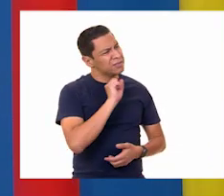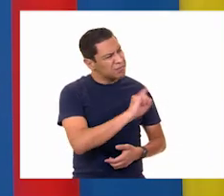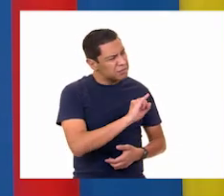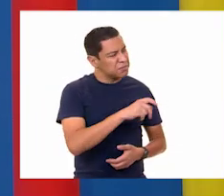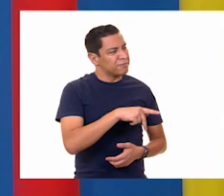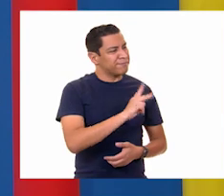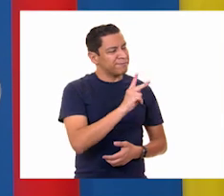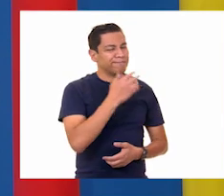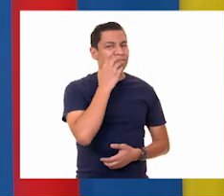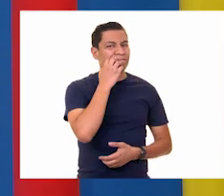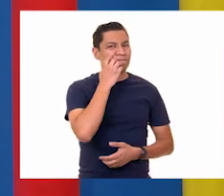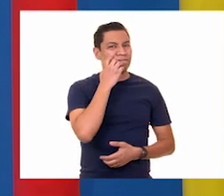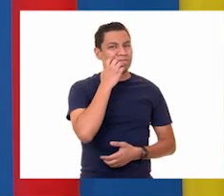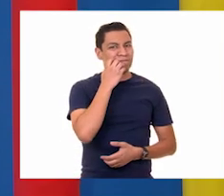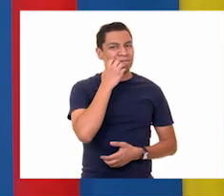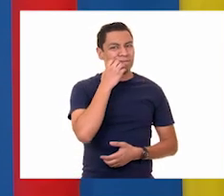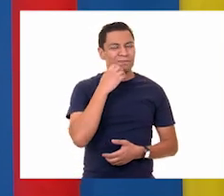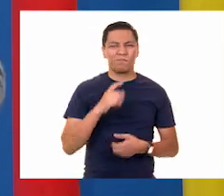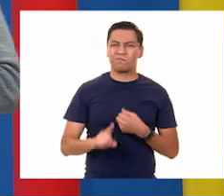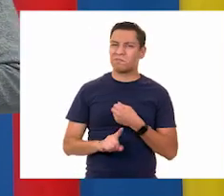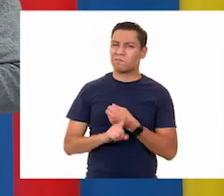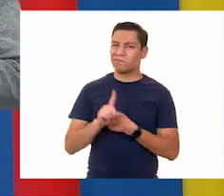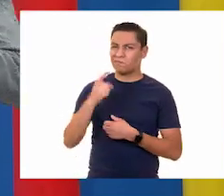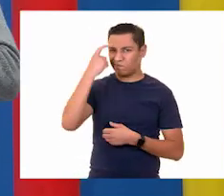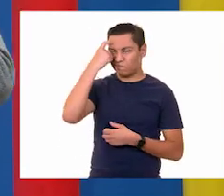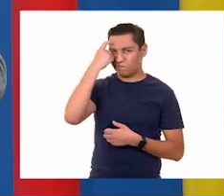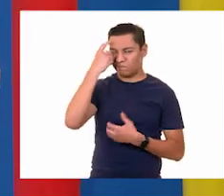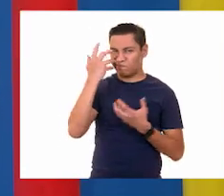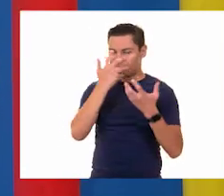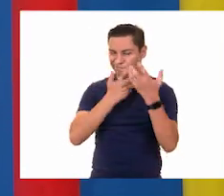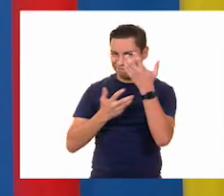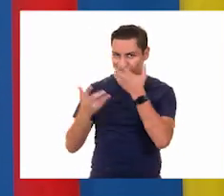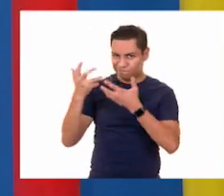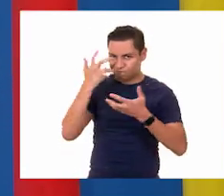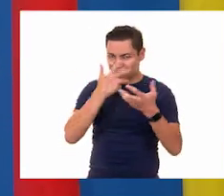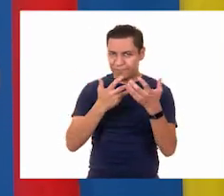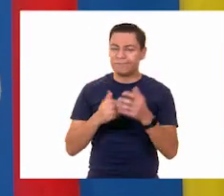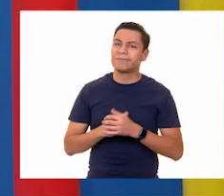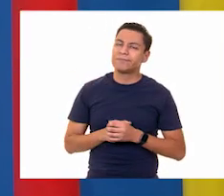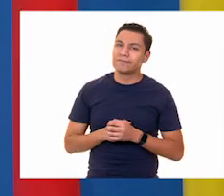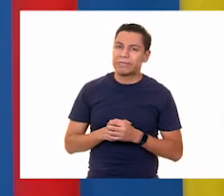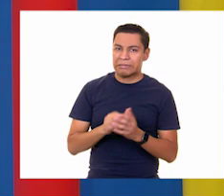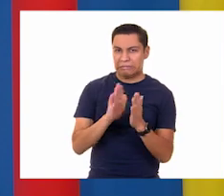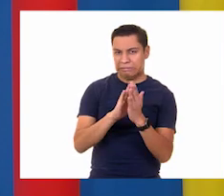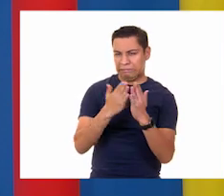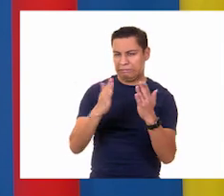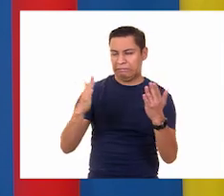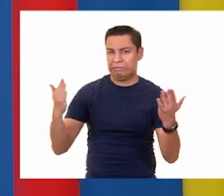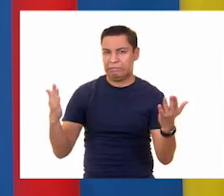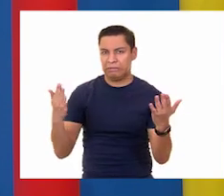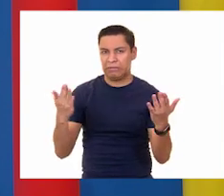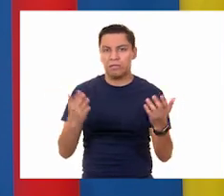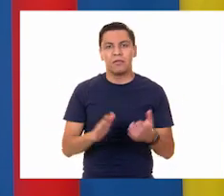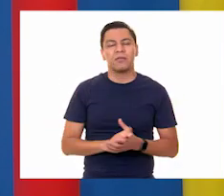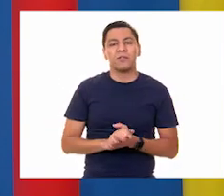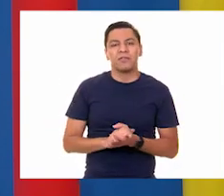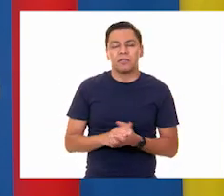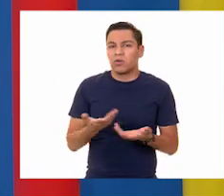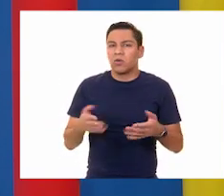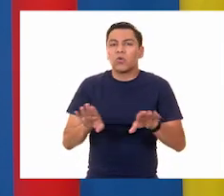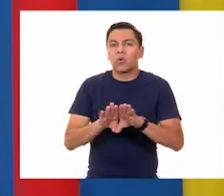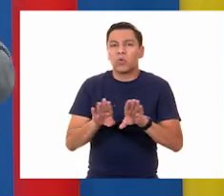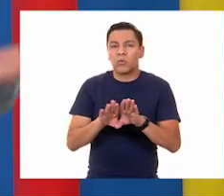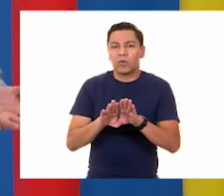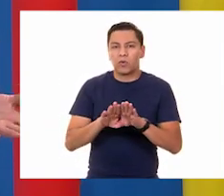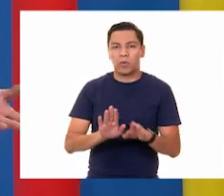a ver, eso me está causando un problema, maestro, porque en general los trípticos se doblan como si fueran, no